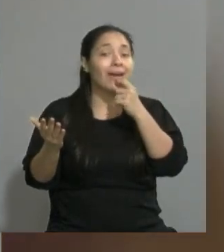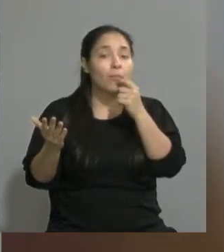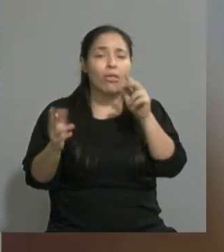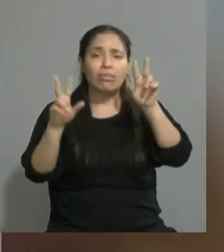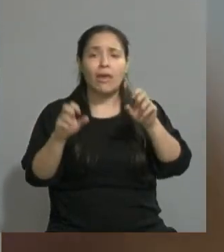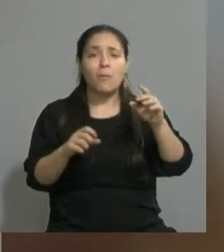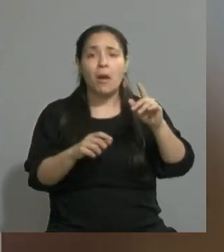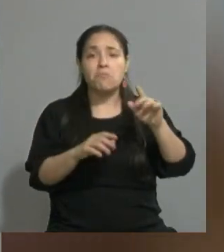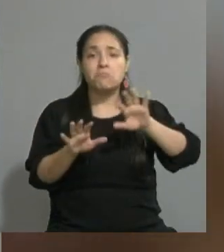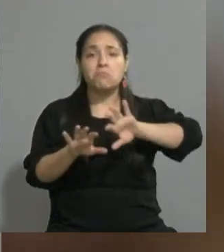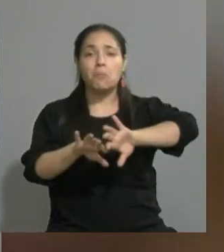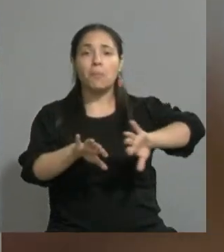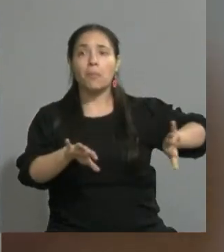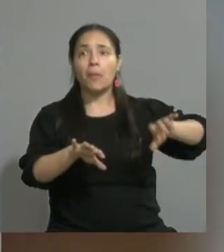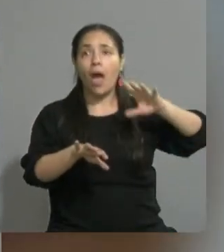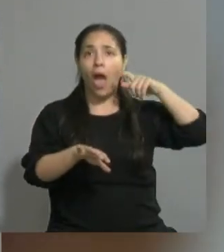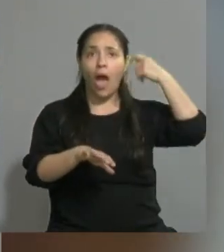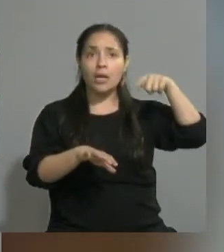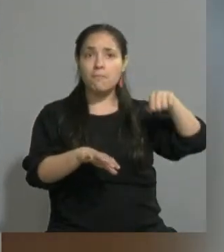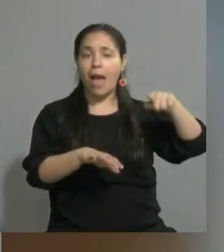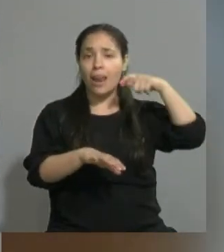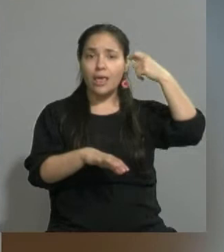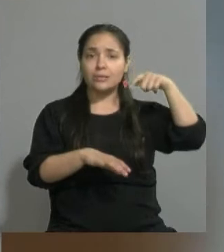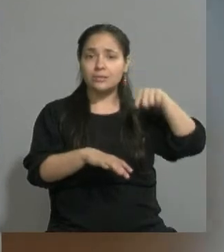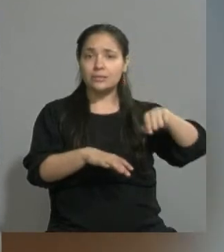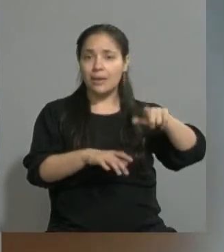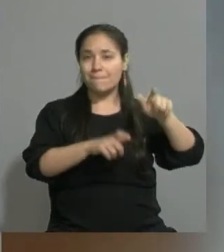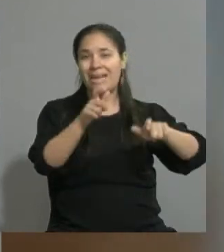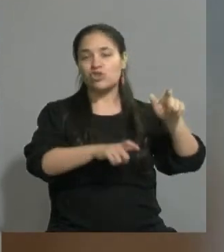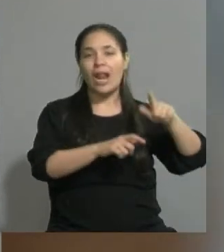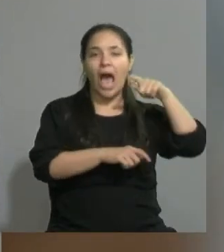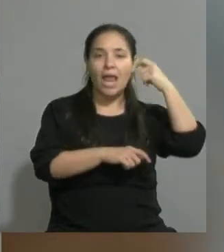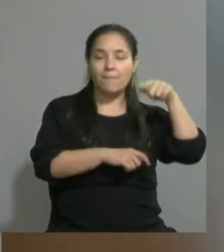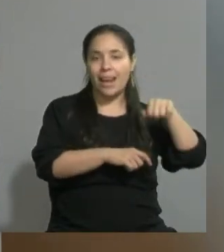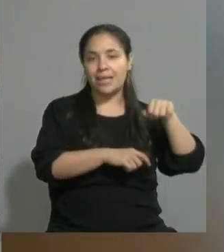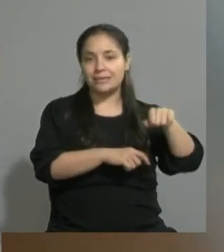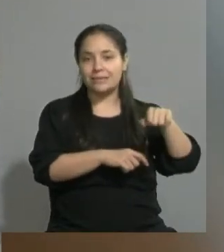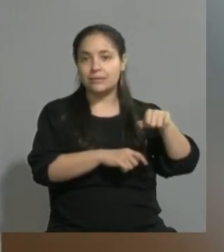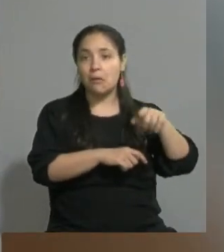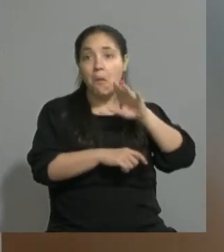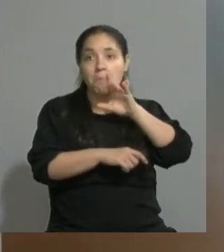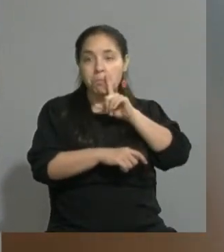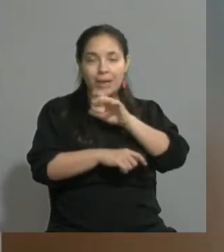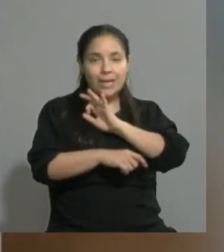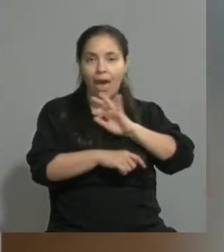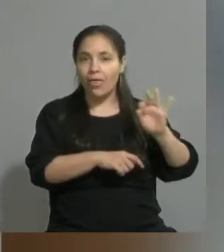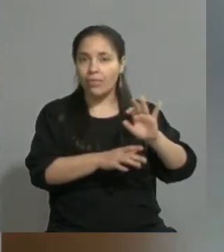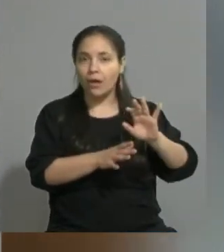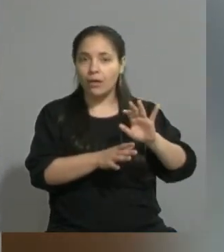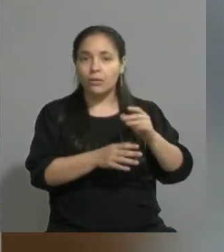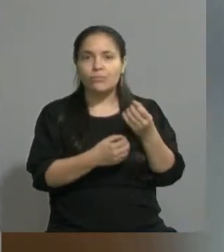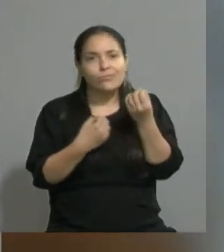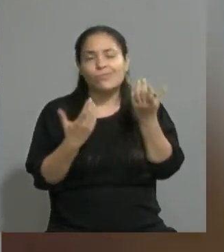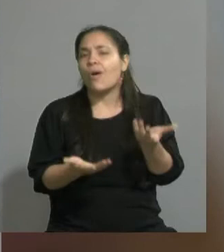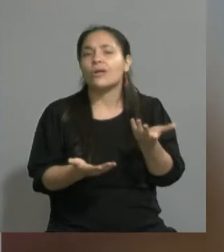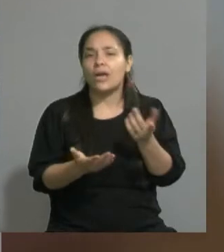palabra de los animales no humanos, de las personas no humanas. ¿Por qué? Porque estamos nosotros inmersos